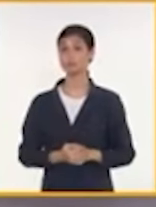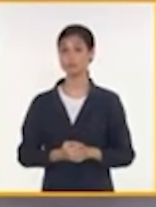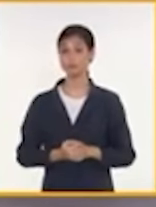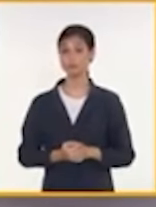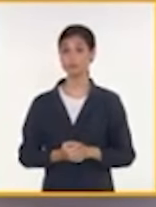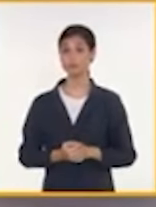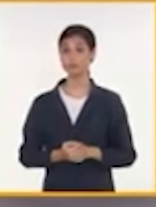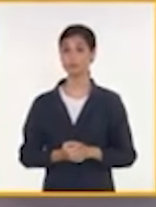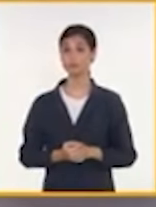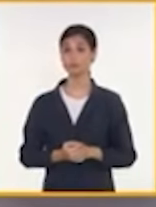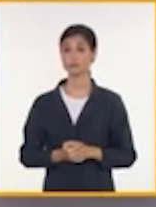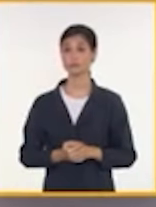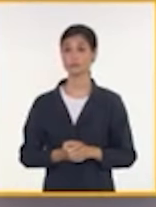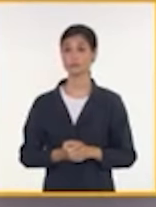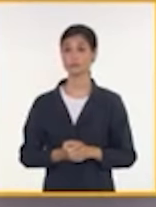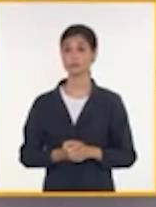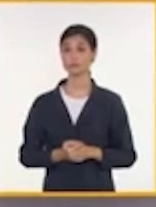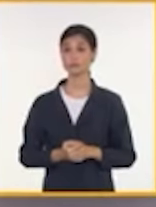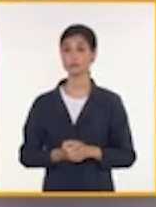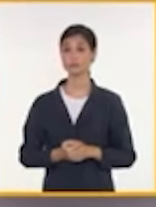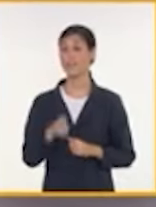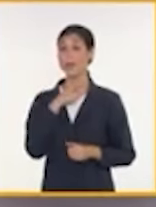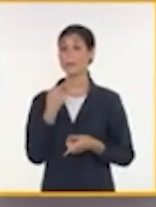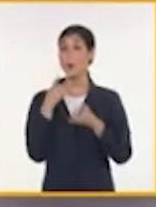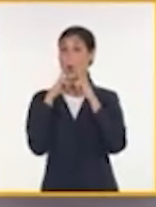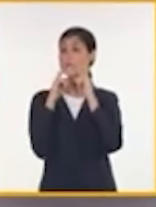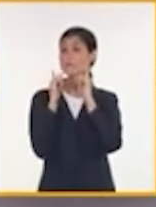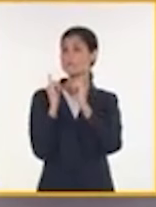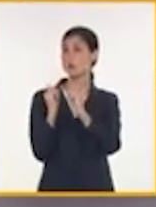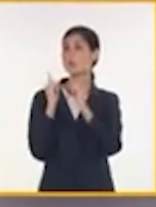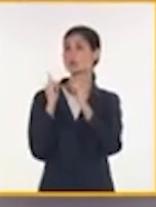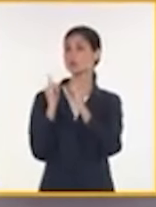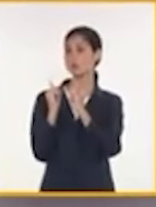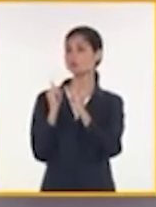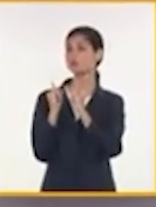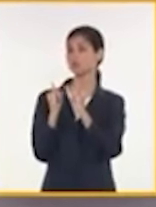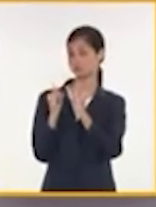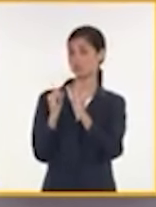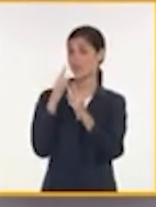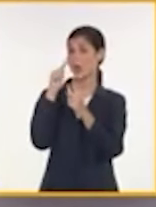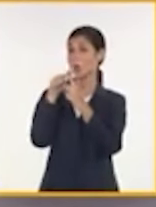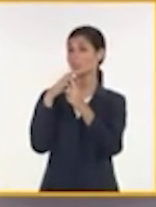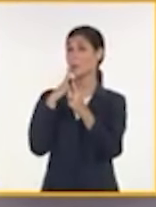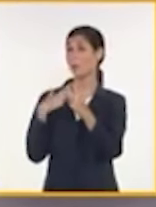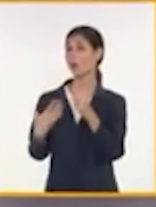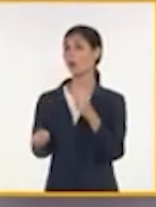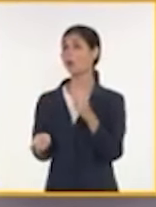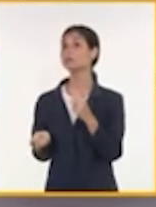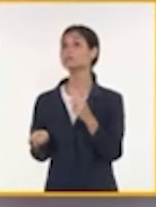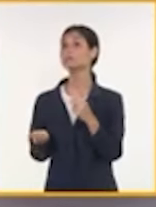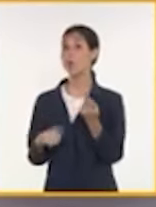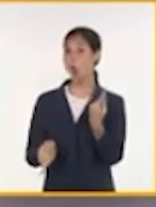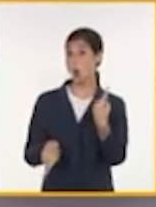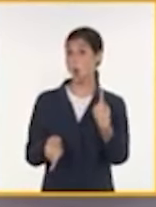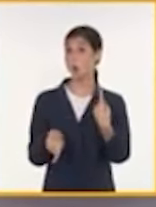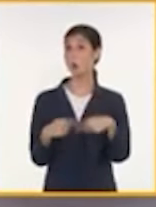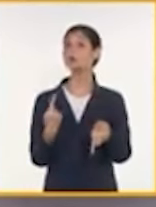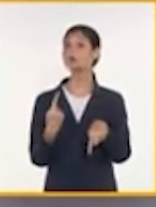terrorismo contra Cuba y la información no tenía otro objetivo que atentar contra el sistema electroenergia